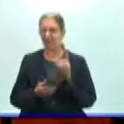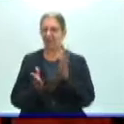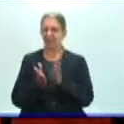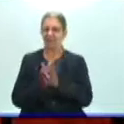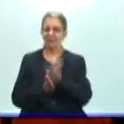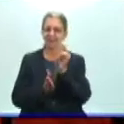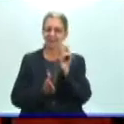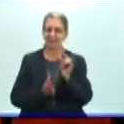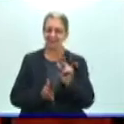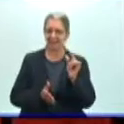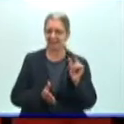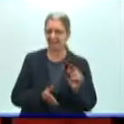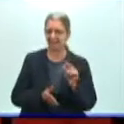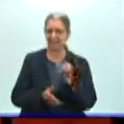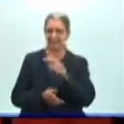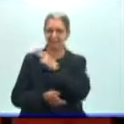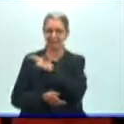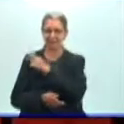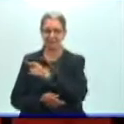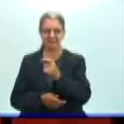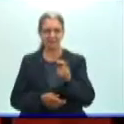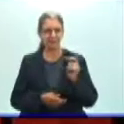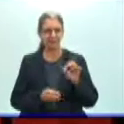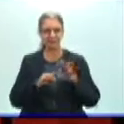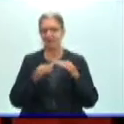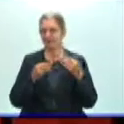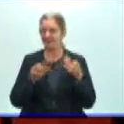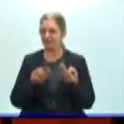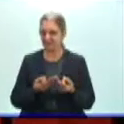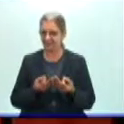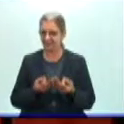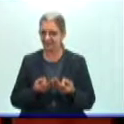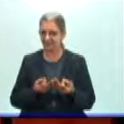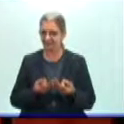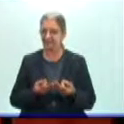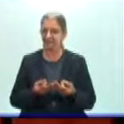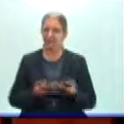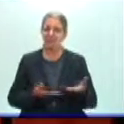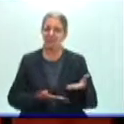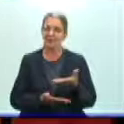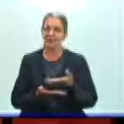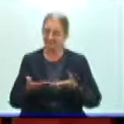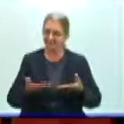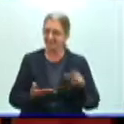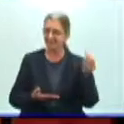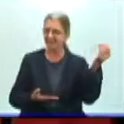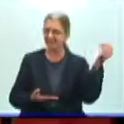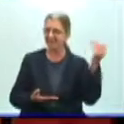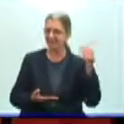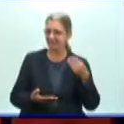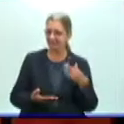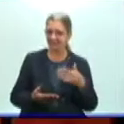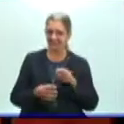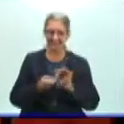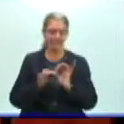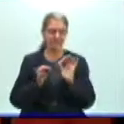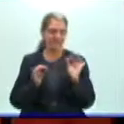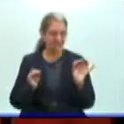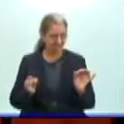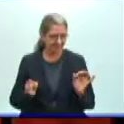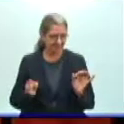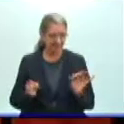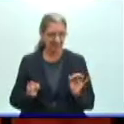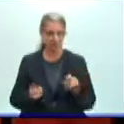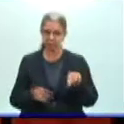estudiantes como los profesores y familiares, para seguir compartiendo saberes de matemática. Ustedes